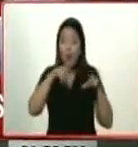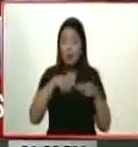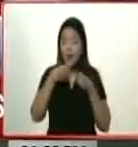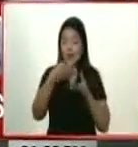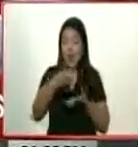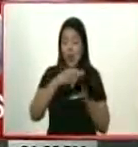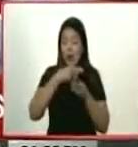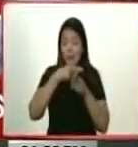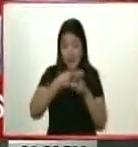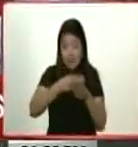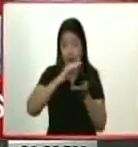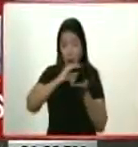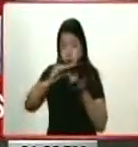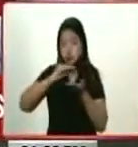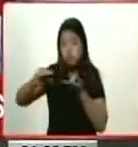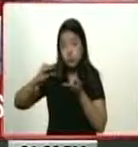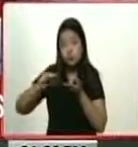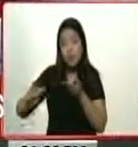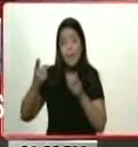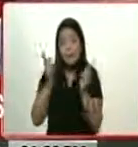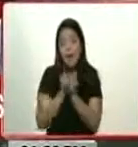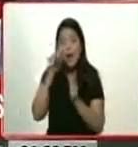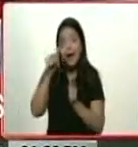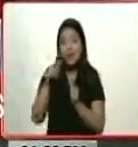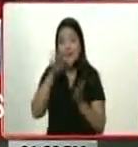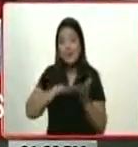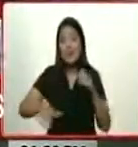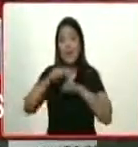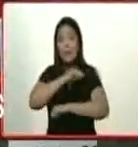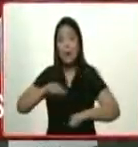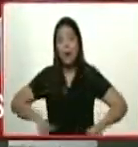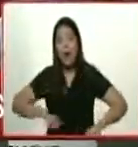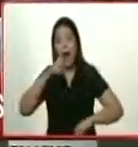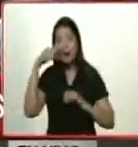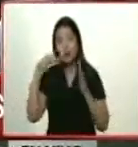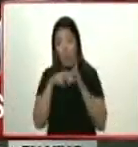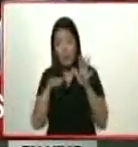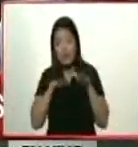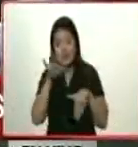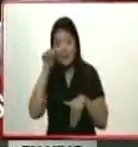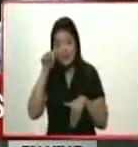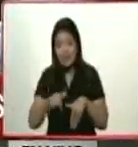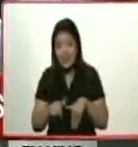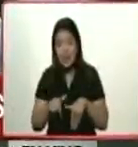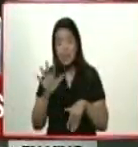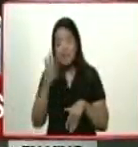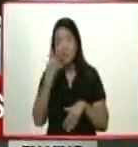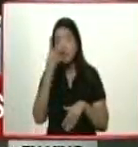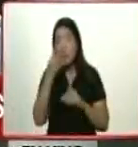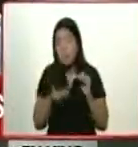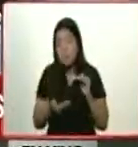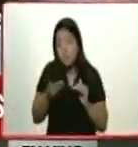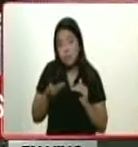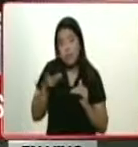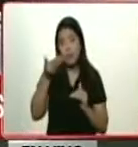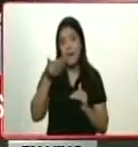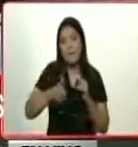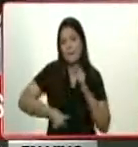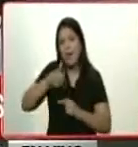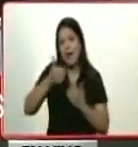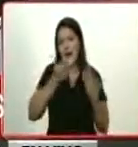caficultor. Pero decía que no es un acto más de los muchos que hemos hecho, y aprovechamos para decir, casi